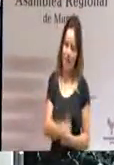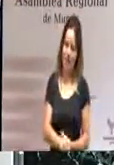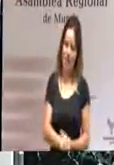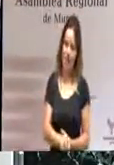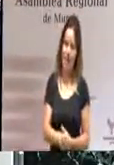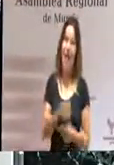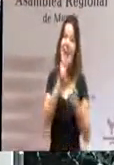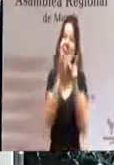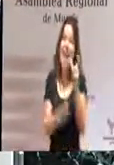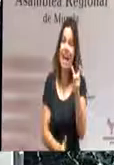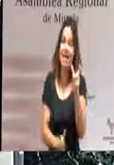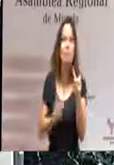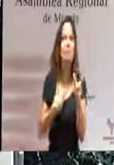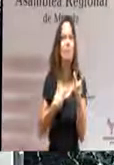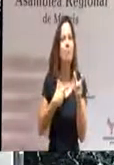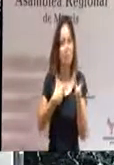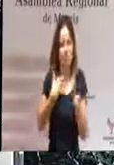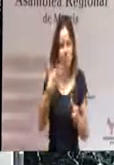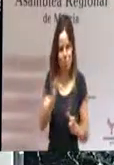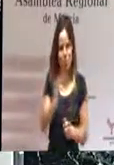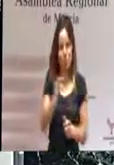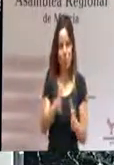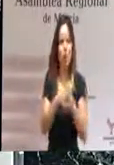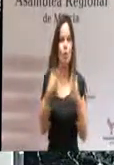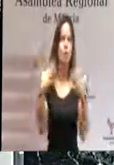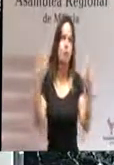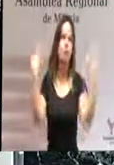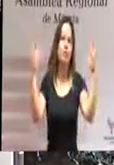Son datos alentadores.